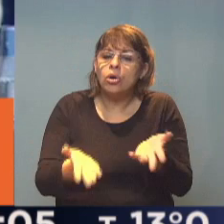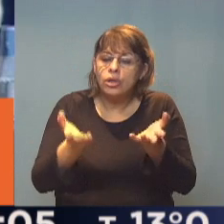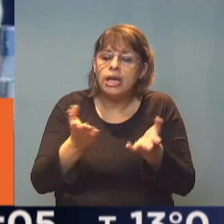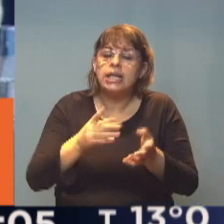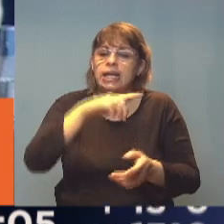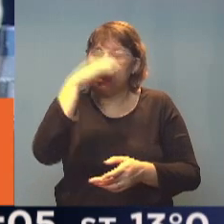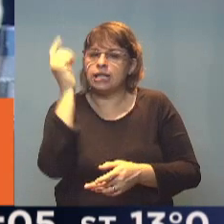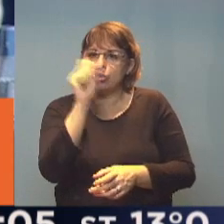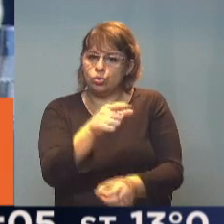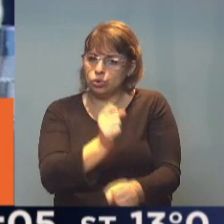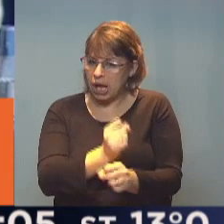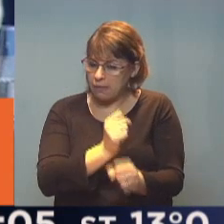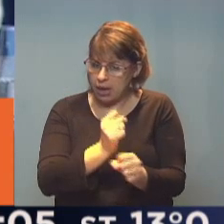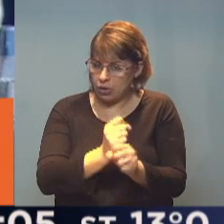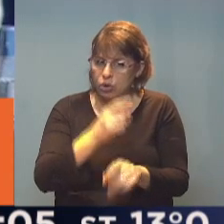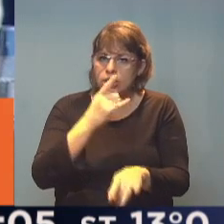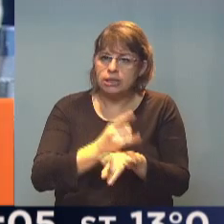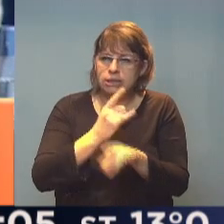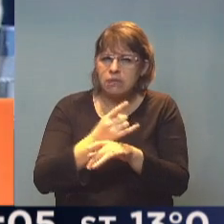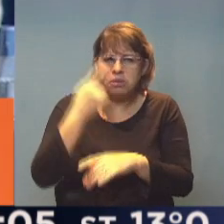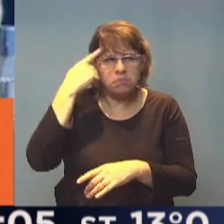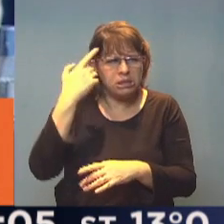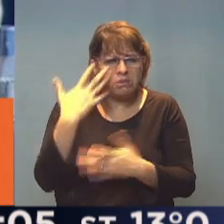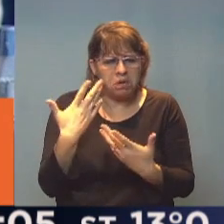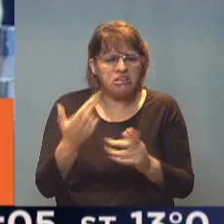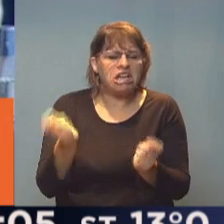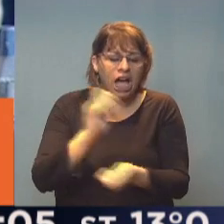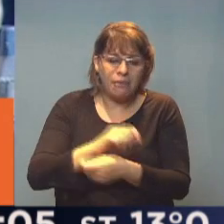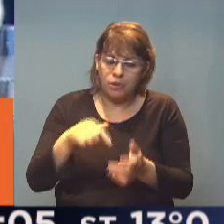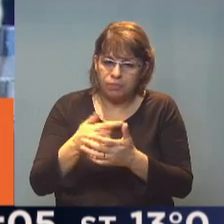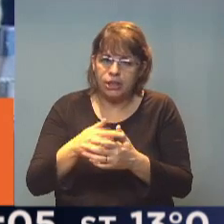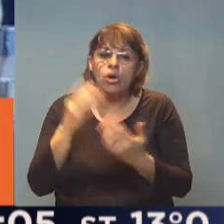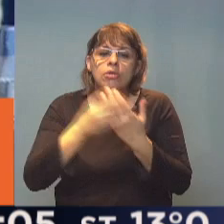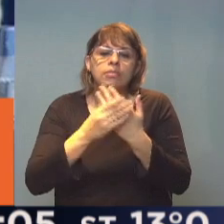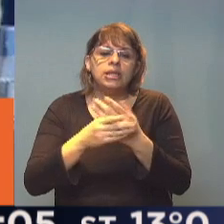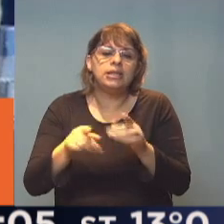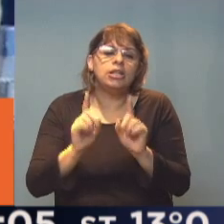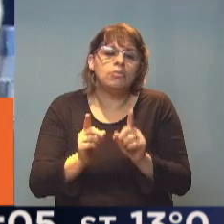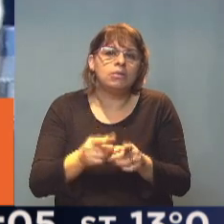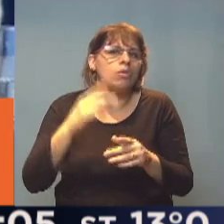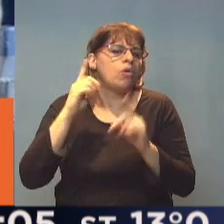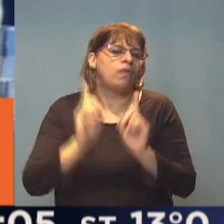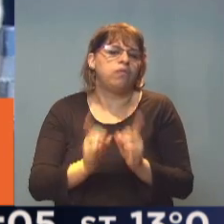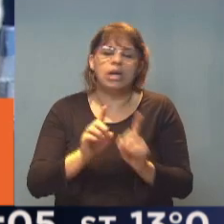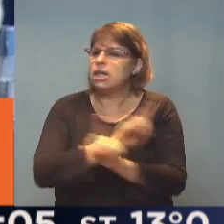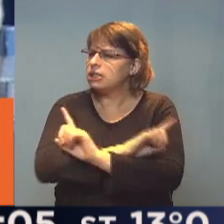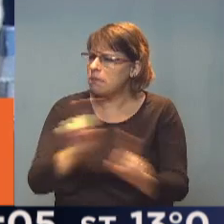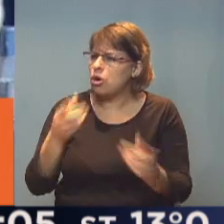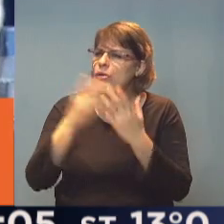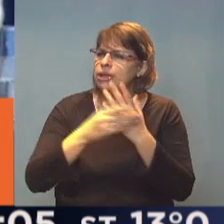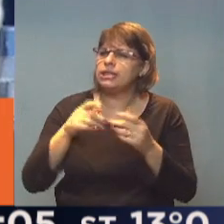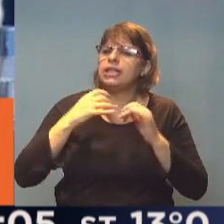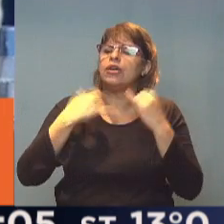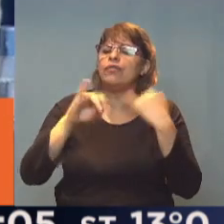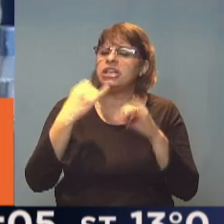Estado, se pueden siempre pensar modificaciones, pero que esas está claro que no. Tampoco el Ministerio de Finanzas, que había también un rumor,